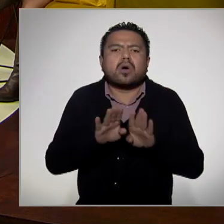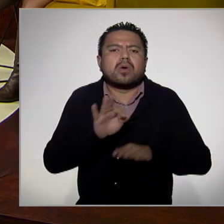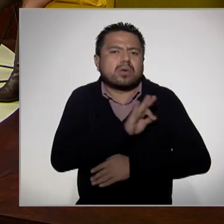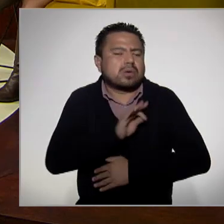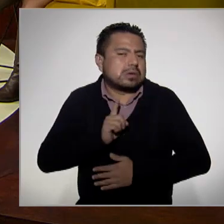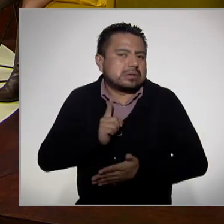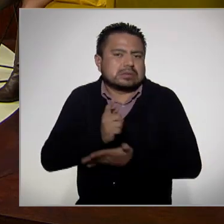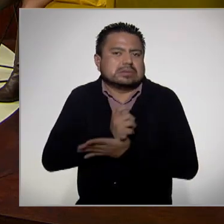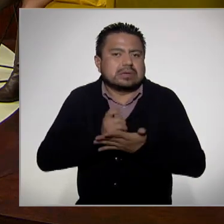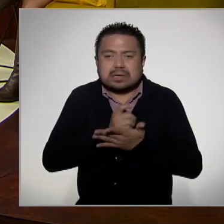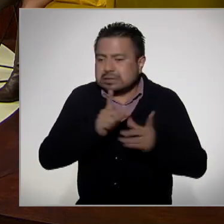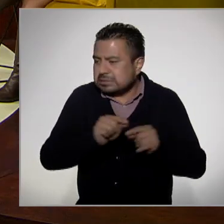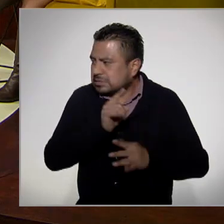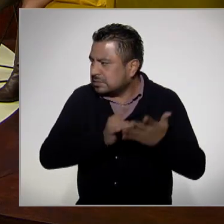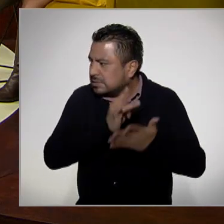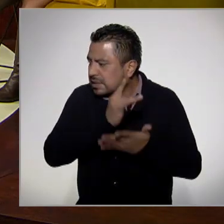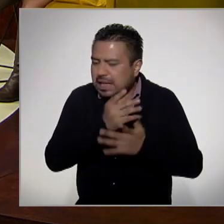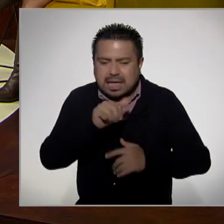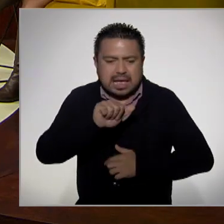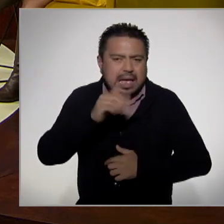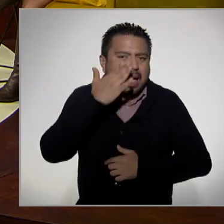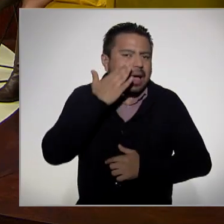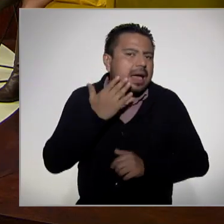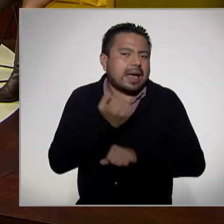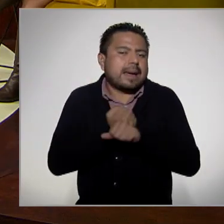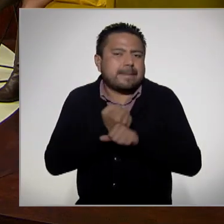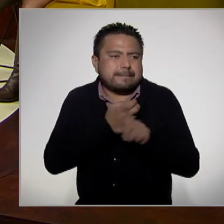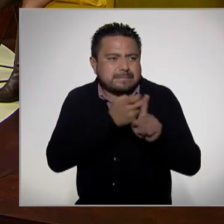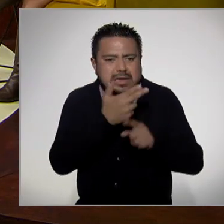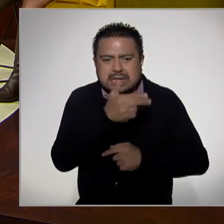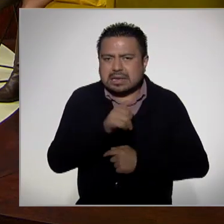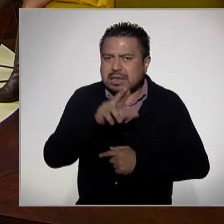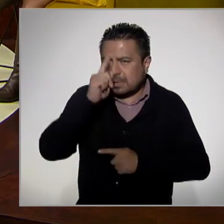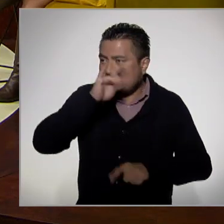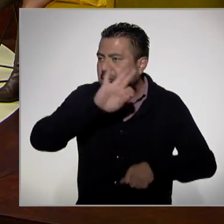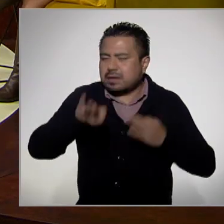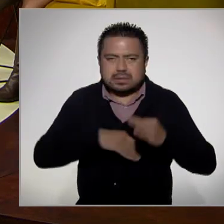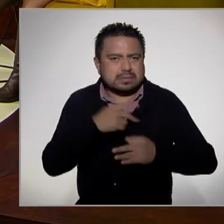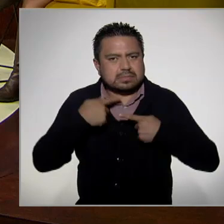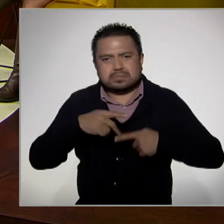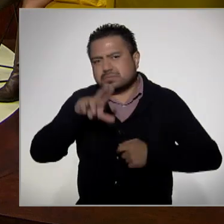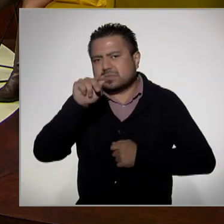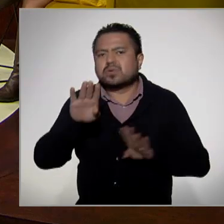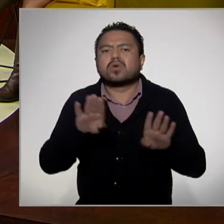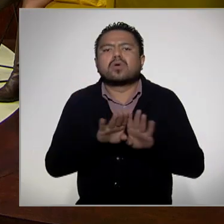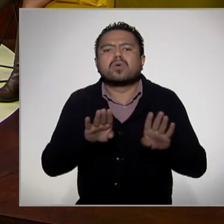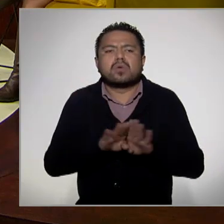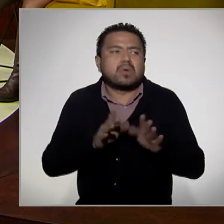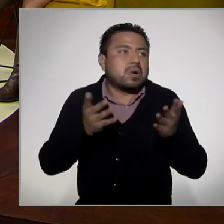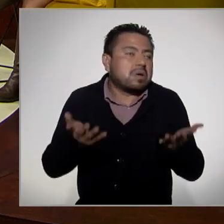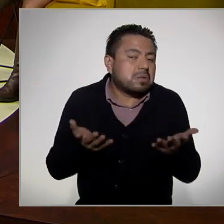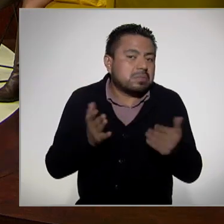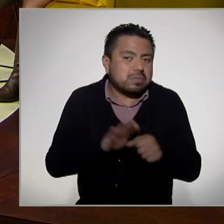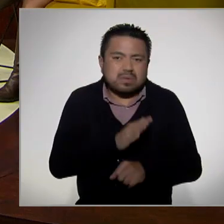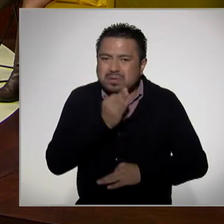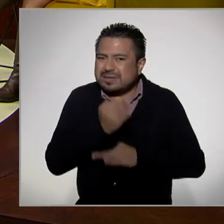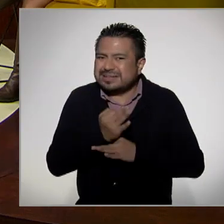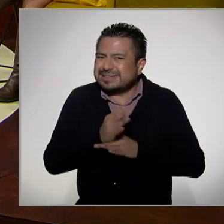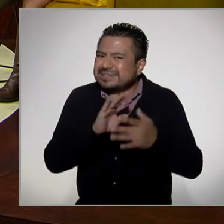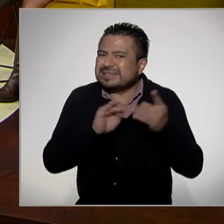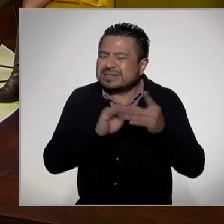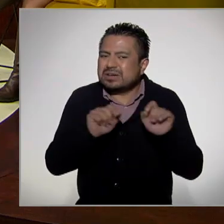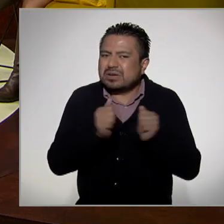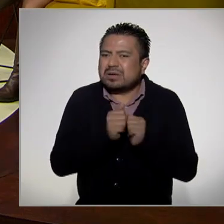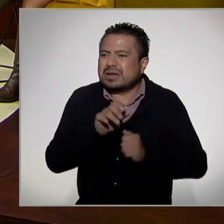sólo en los casos que haya anemia por déficit de hierro no es hierro para todo el mundo como se debe tomar el hierro porque aquí es como cuando hablamos de